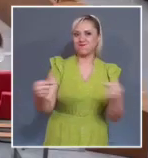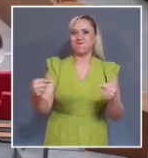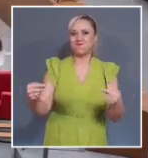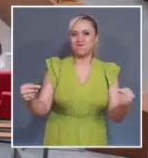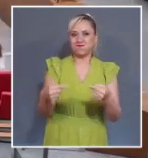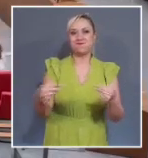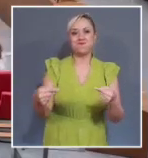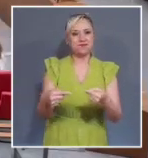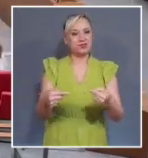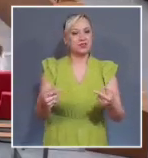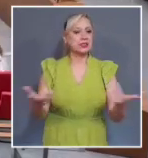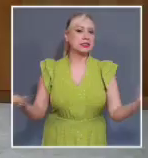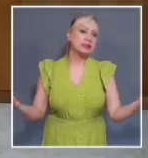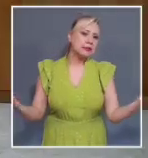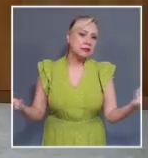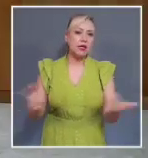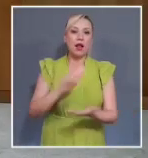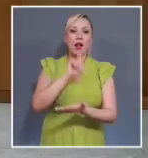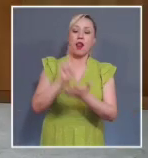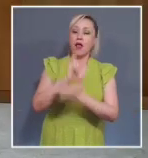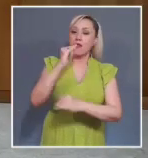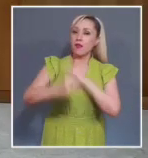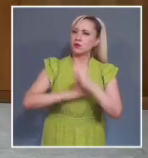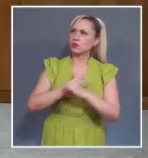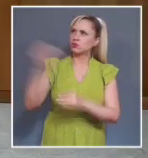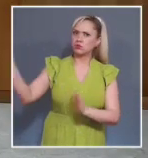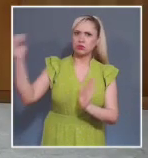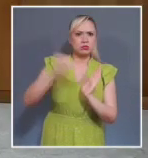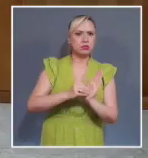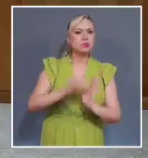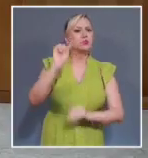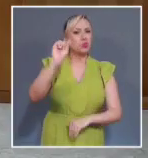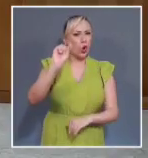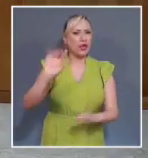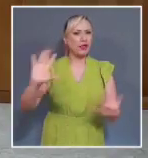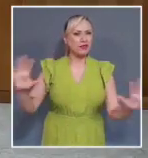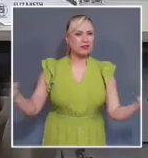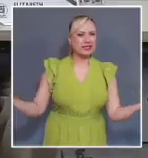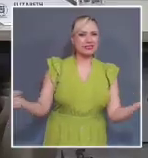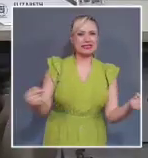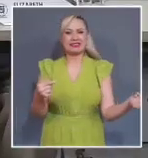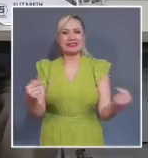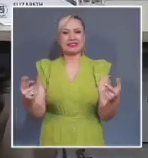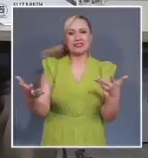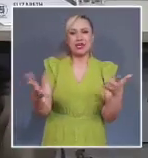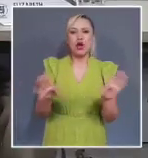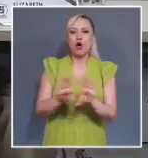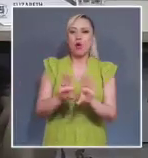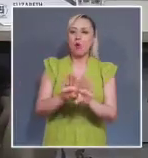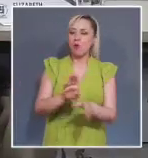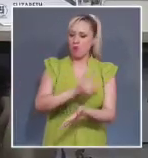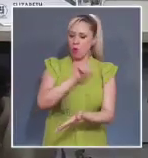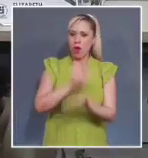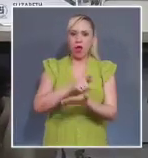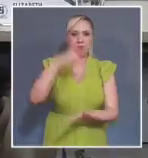de estándares internacionales ha generado tensión al replantear los parámetros del derecho dentro de los países. En el caso de